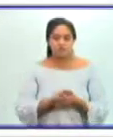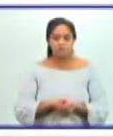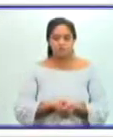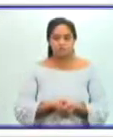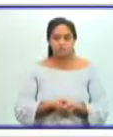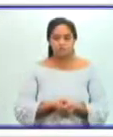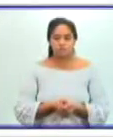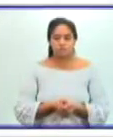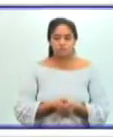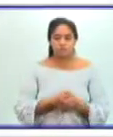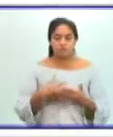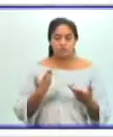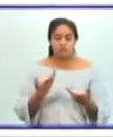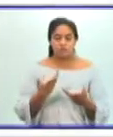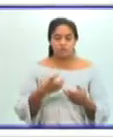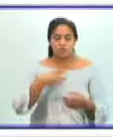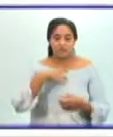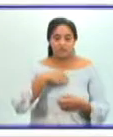que hallar?